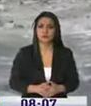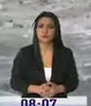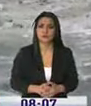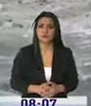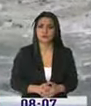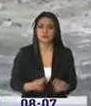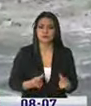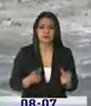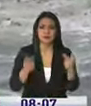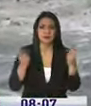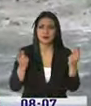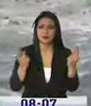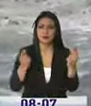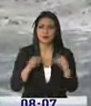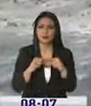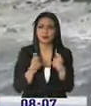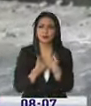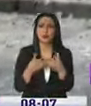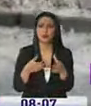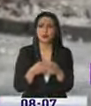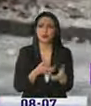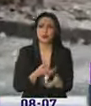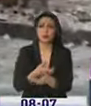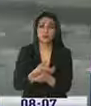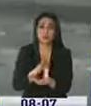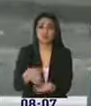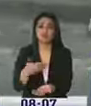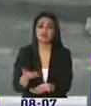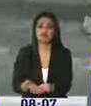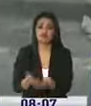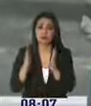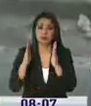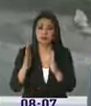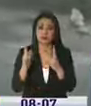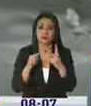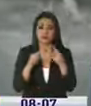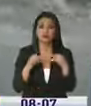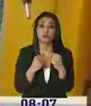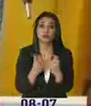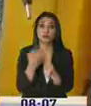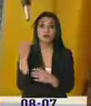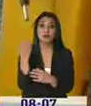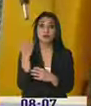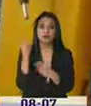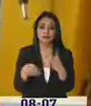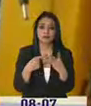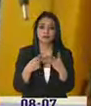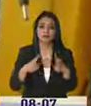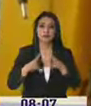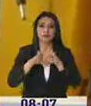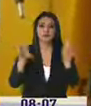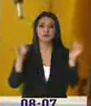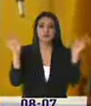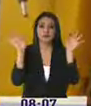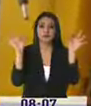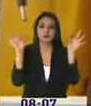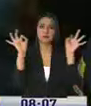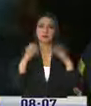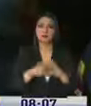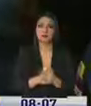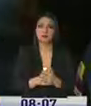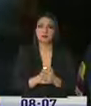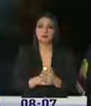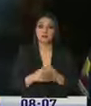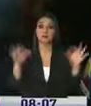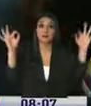fue rápidamente atendido por el personal del Cuerpo de Bomberos, del Comité de Operaciones de Emergencia y de la empresa eléctrica. Procedemos a cortar